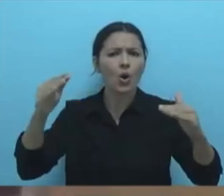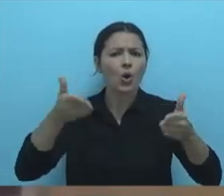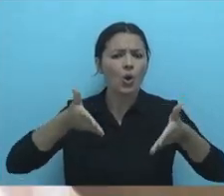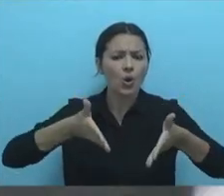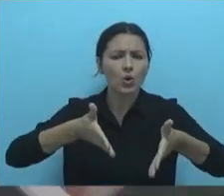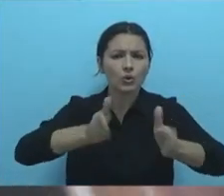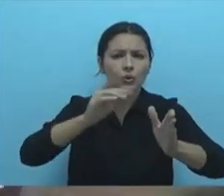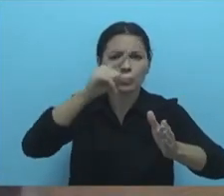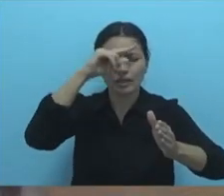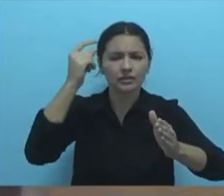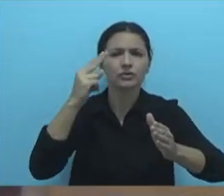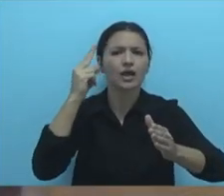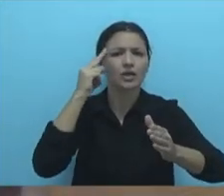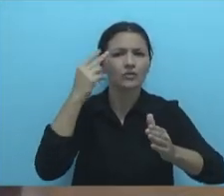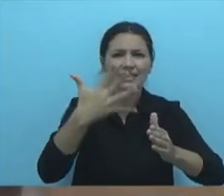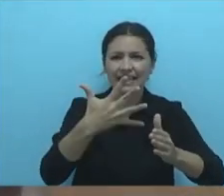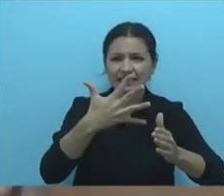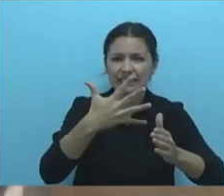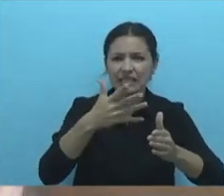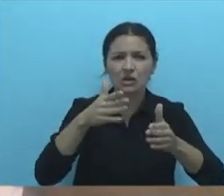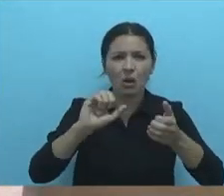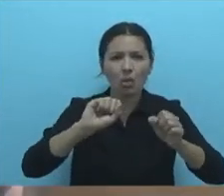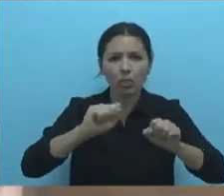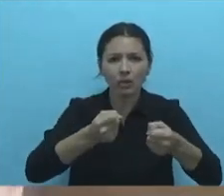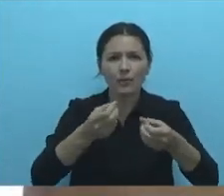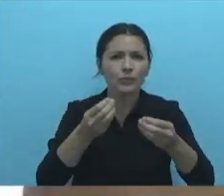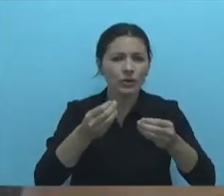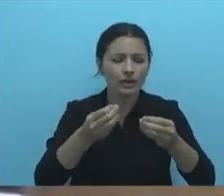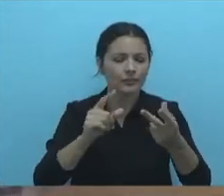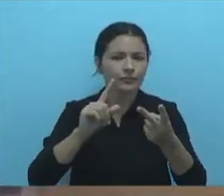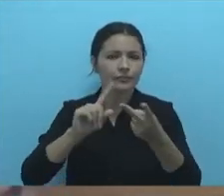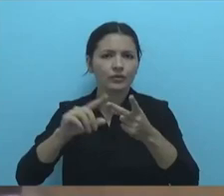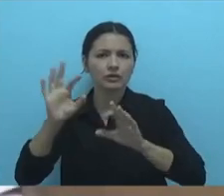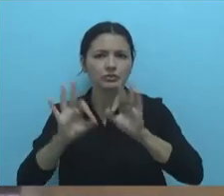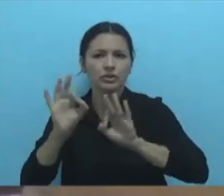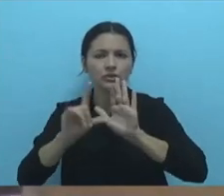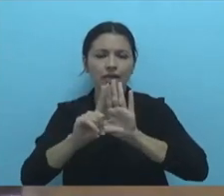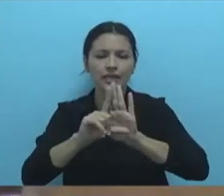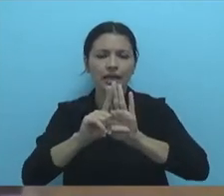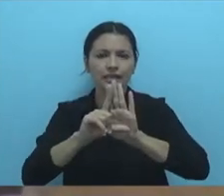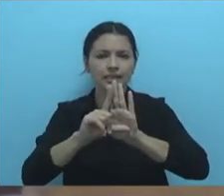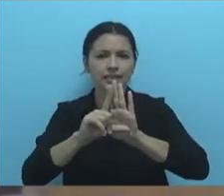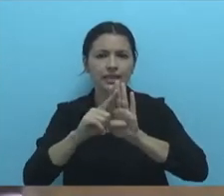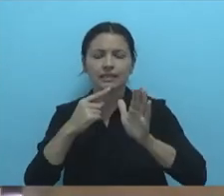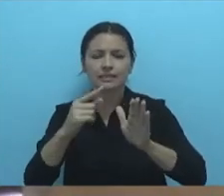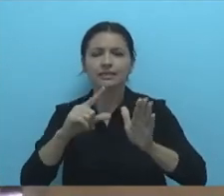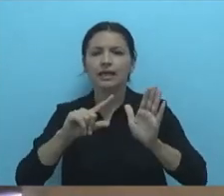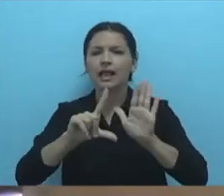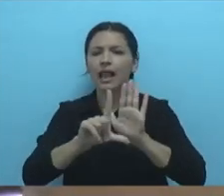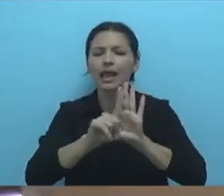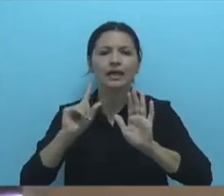95 a la altura de San Bernardo y villaminet y el otro es un proyecto de ley que modifica la ley